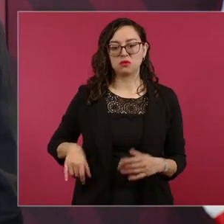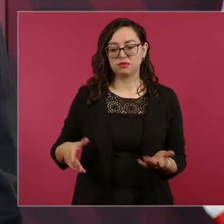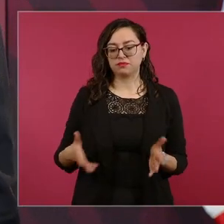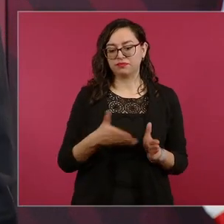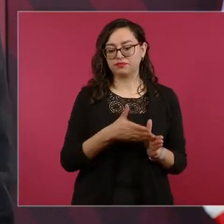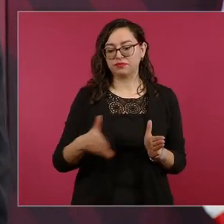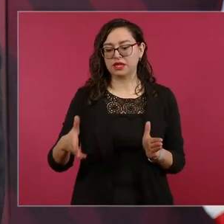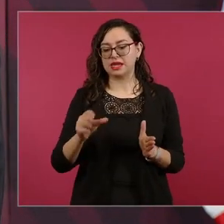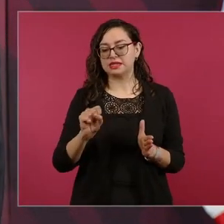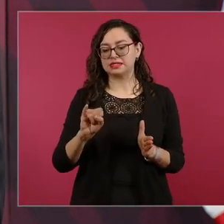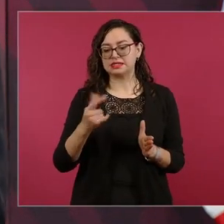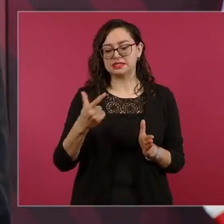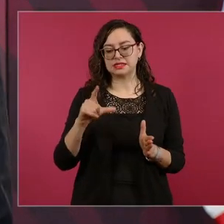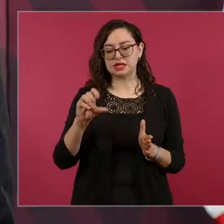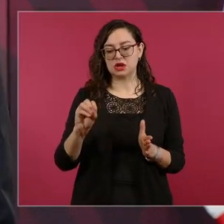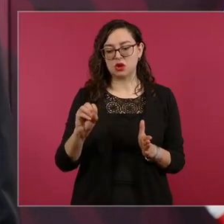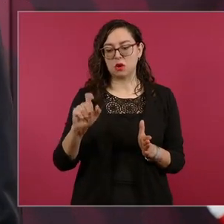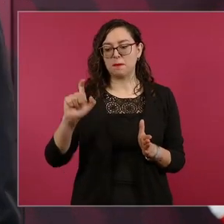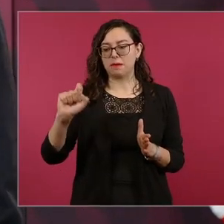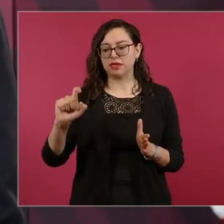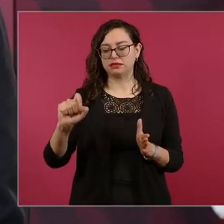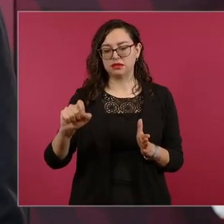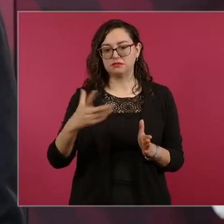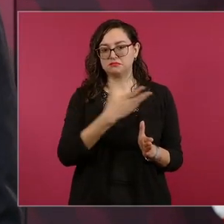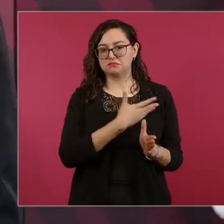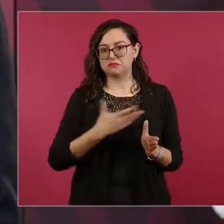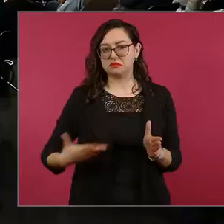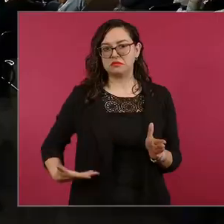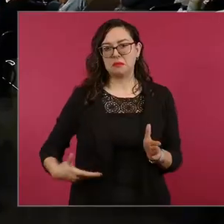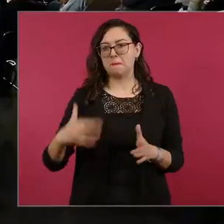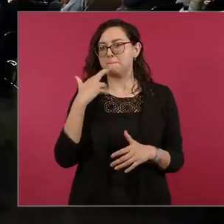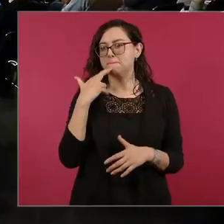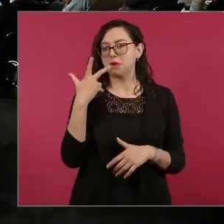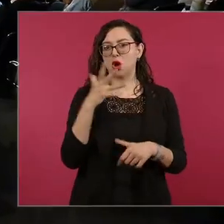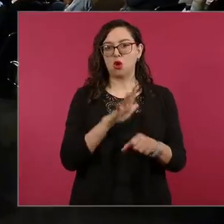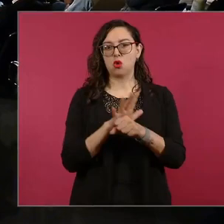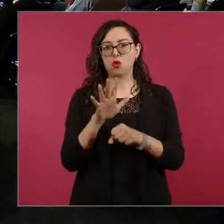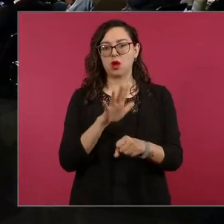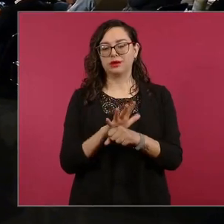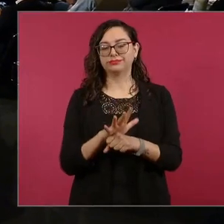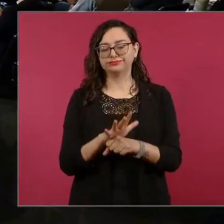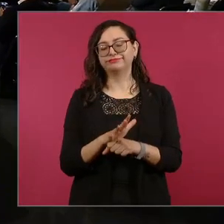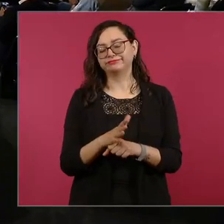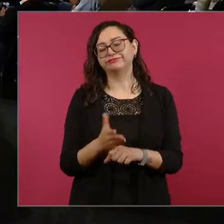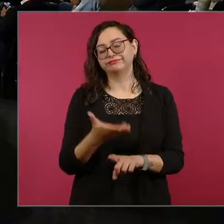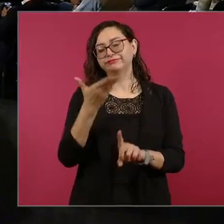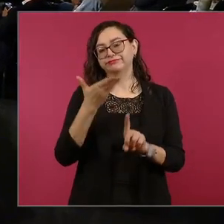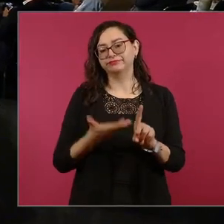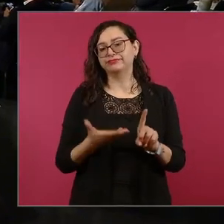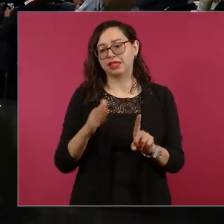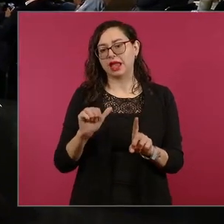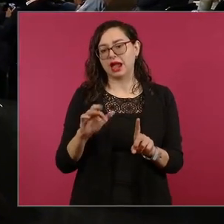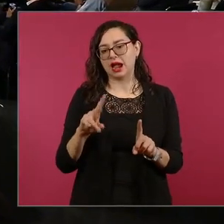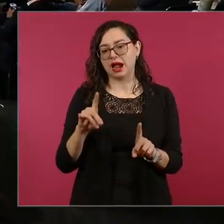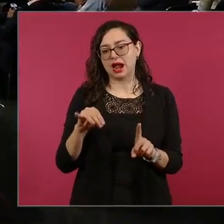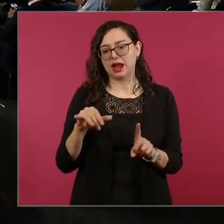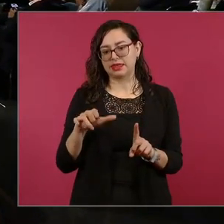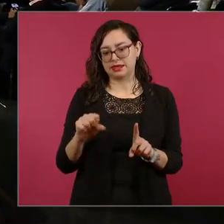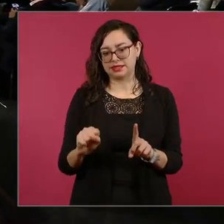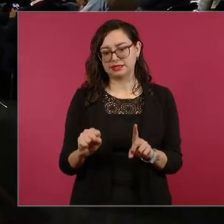XX, sin ninguna duda. Así como el mejor presidente de México en toda la historia,